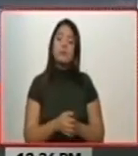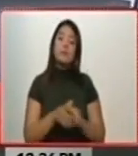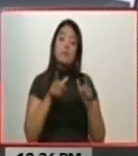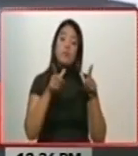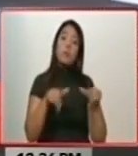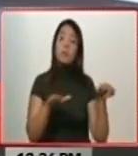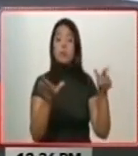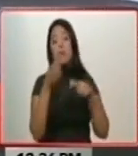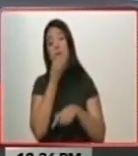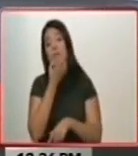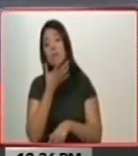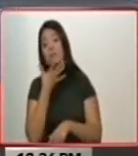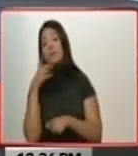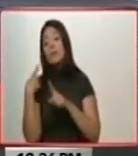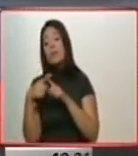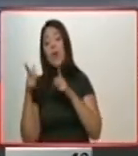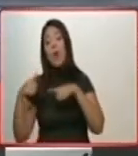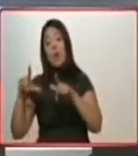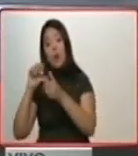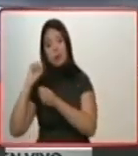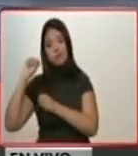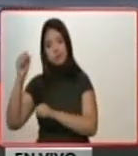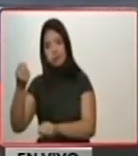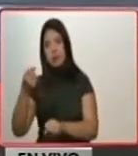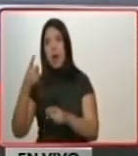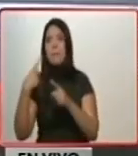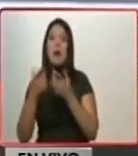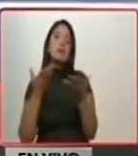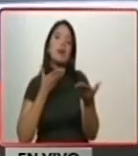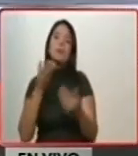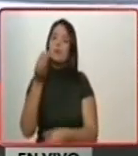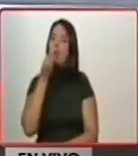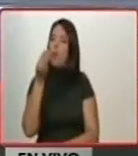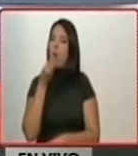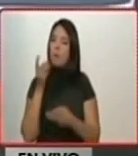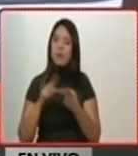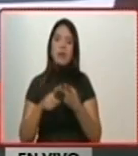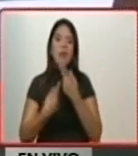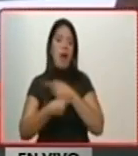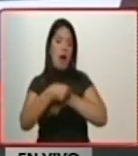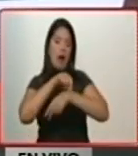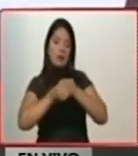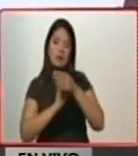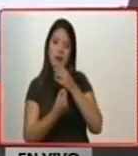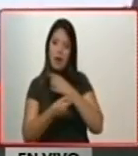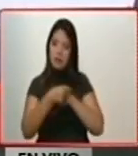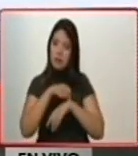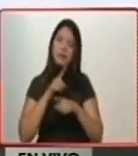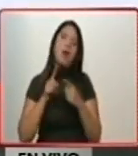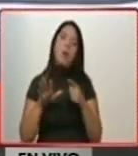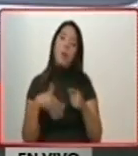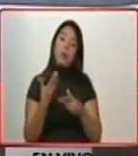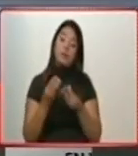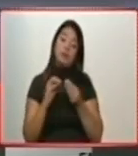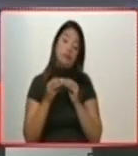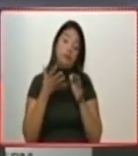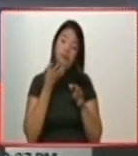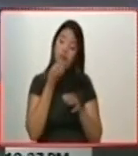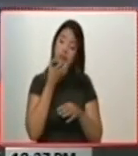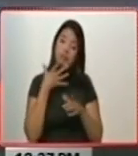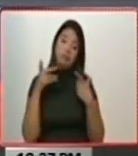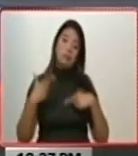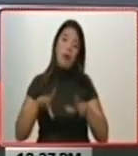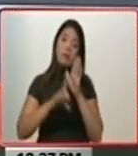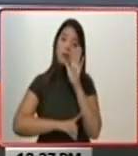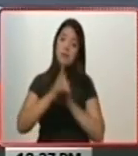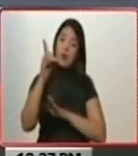y una zona de servicio, de comida, de artesanía, para recuperar este gran polo de